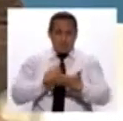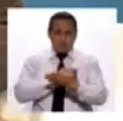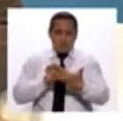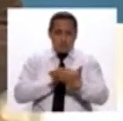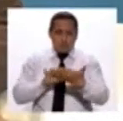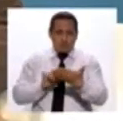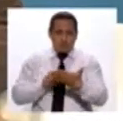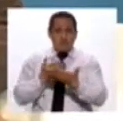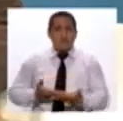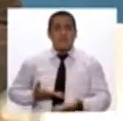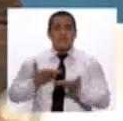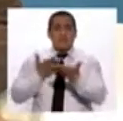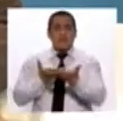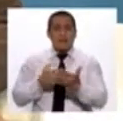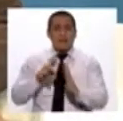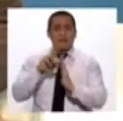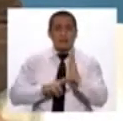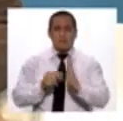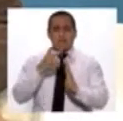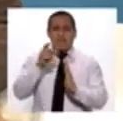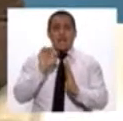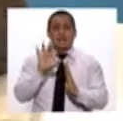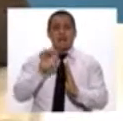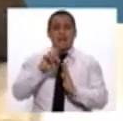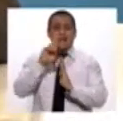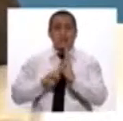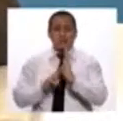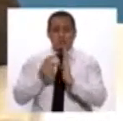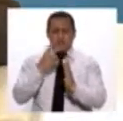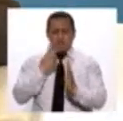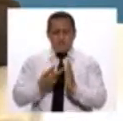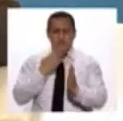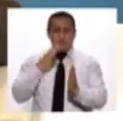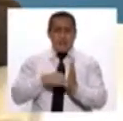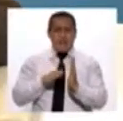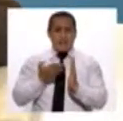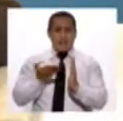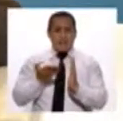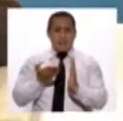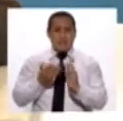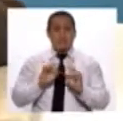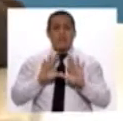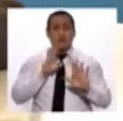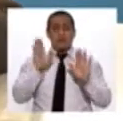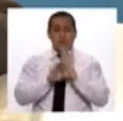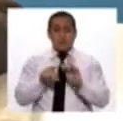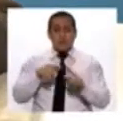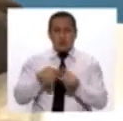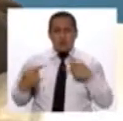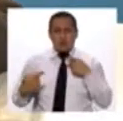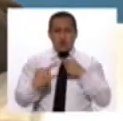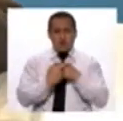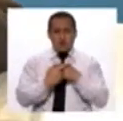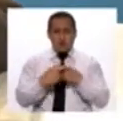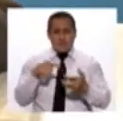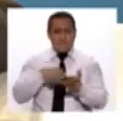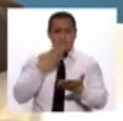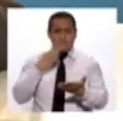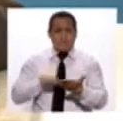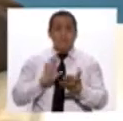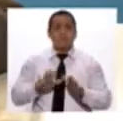se ven expuestas a, por ejemplo, una observación del registrador público. Ya. Y si es que están en contra de esa